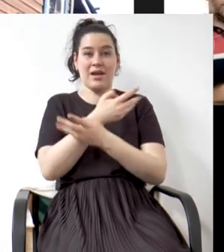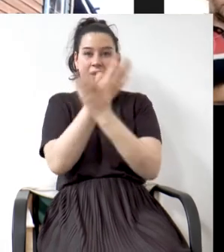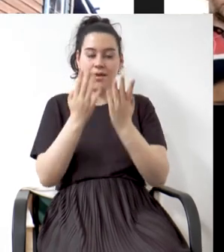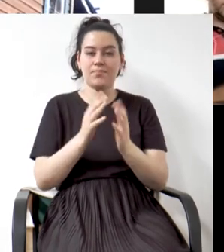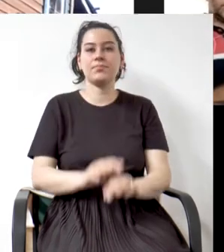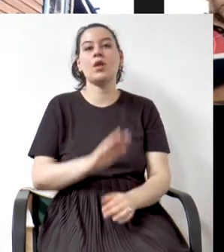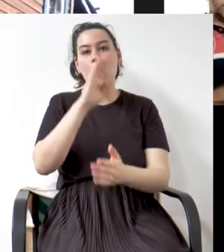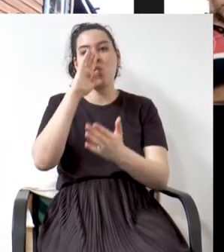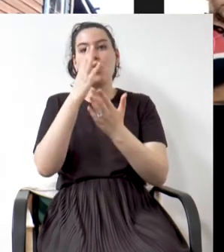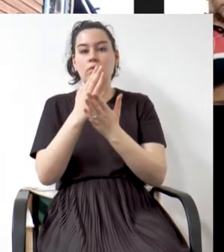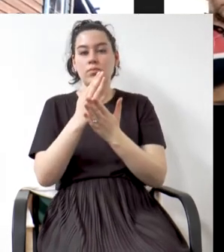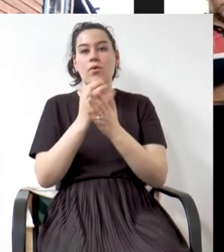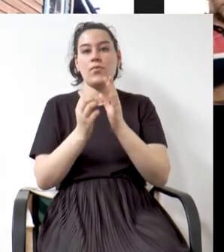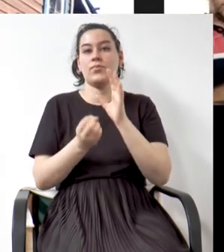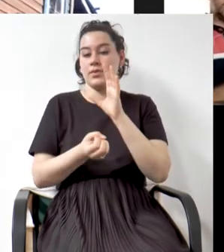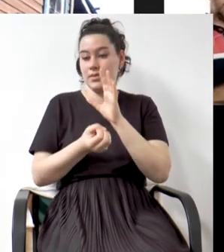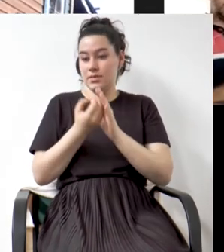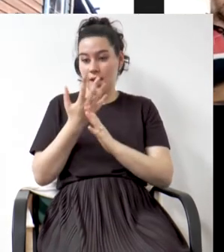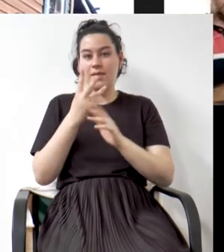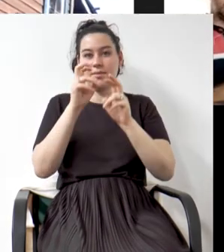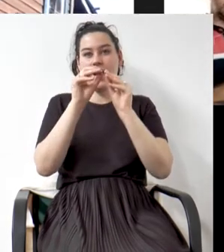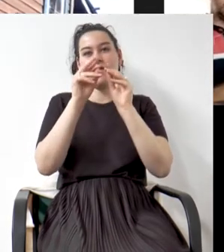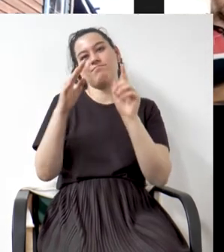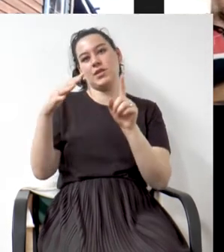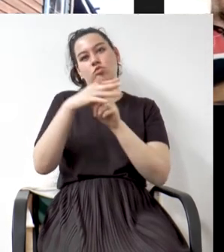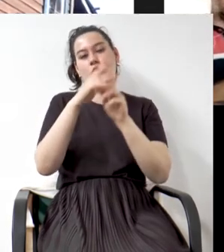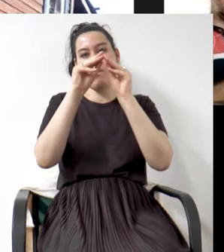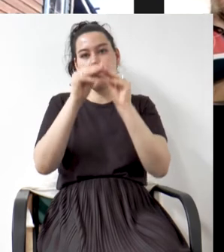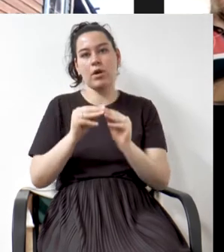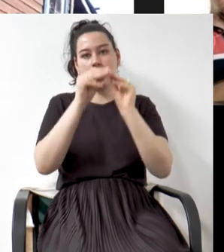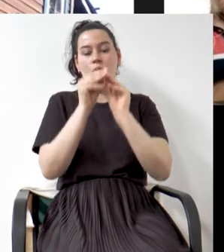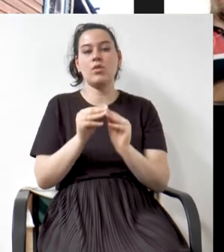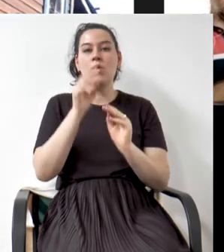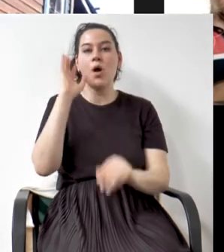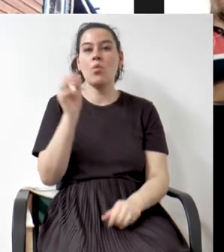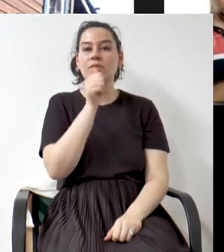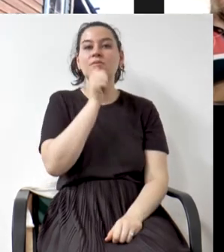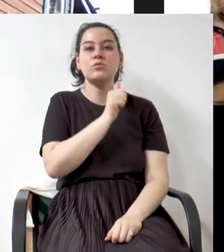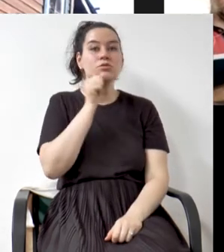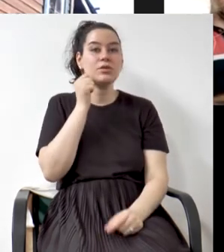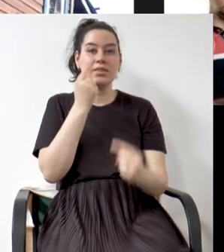generar espacios de discusión presupuestal que permitan encontrar soluciones